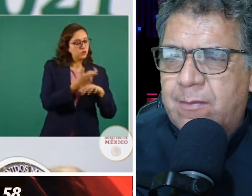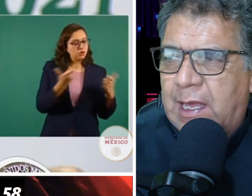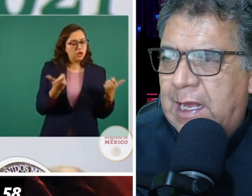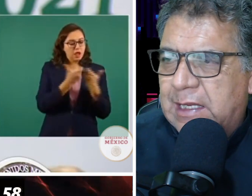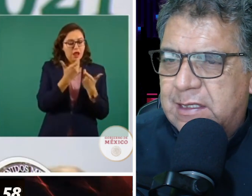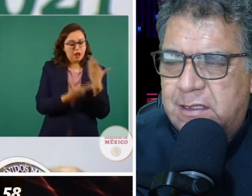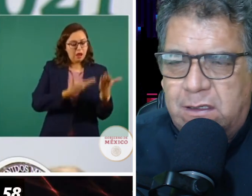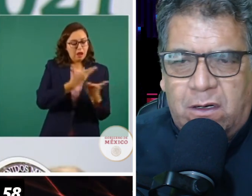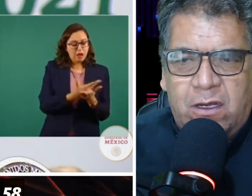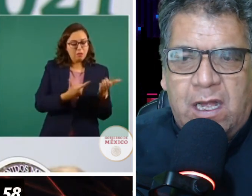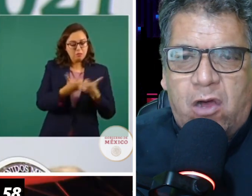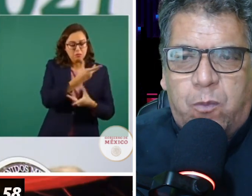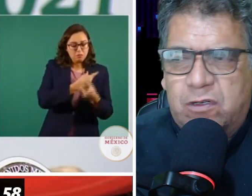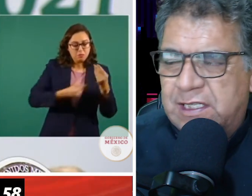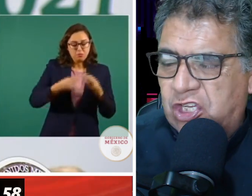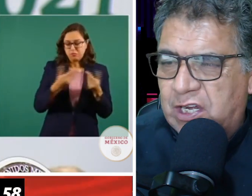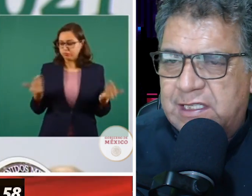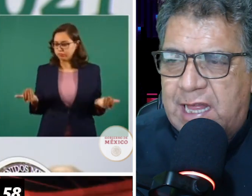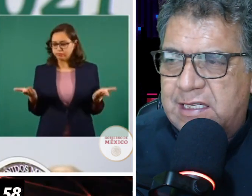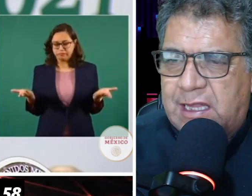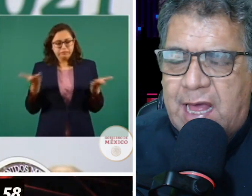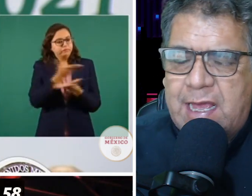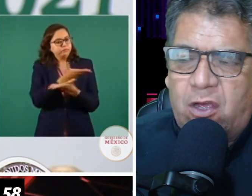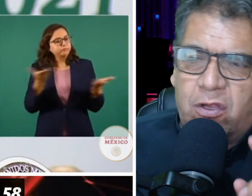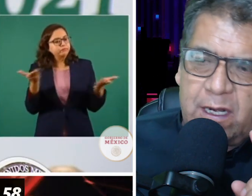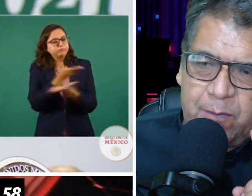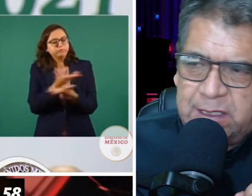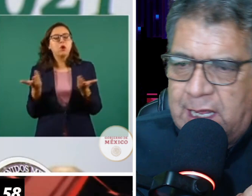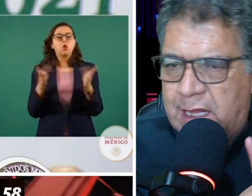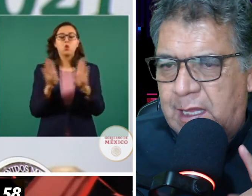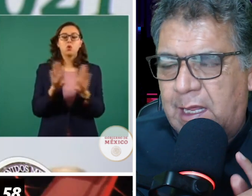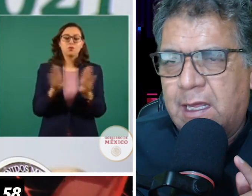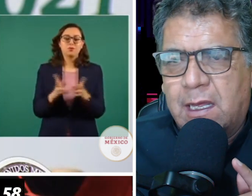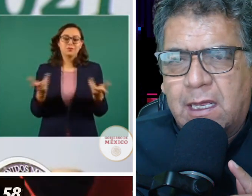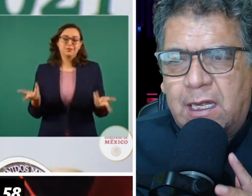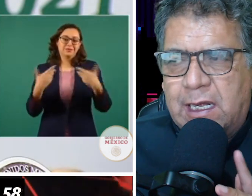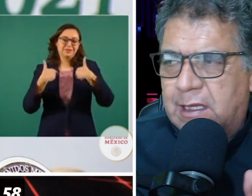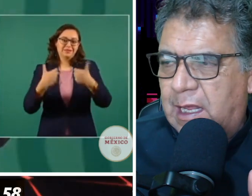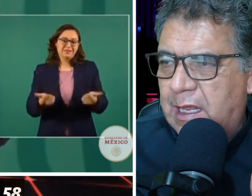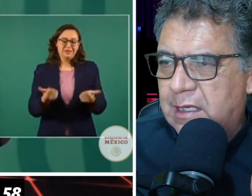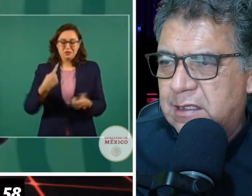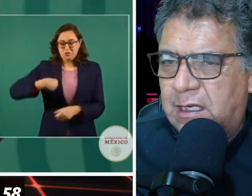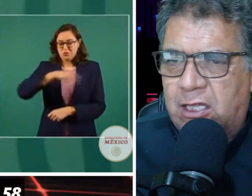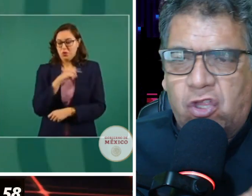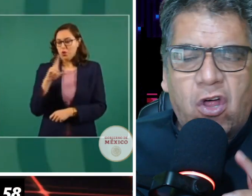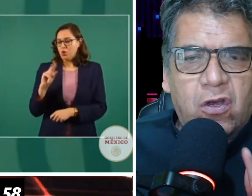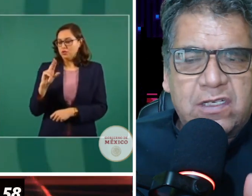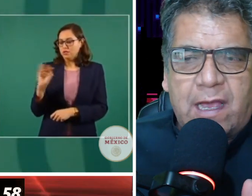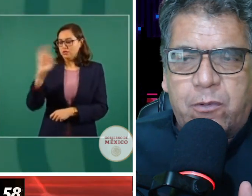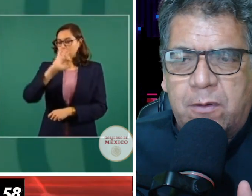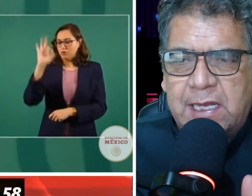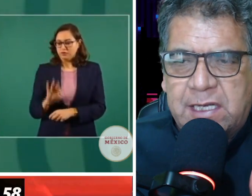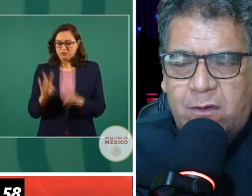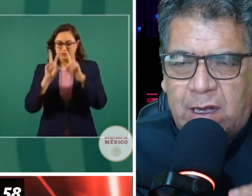y amigas, hoy la oposición está desatada en contra del presidente, Lili Téllez y todos los